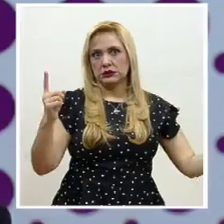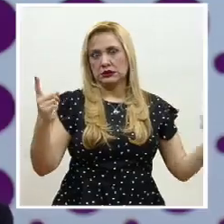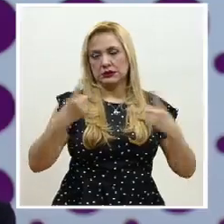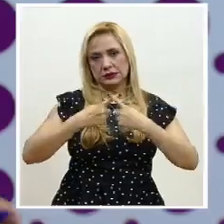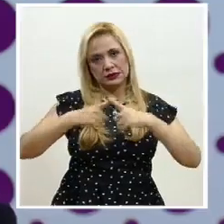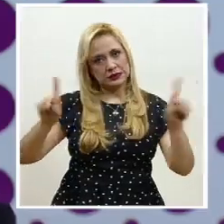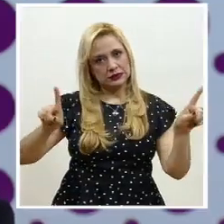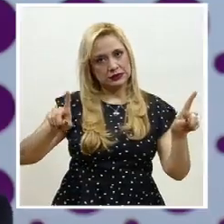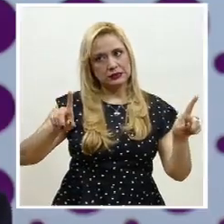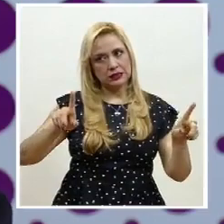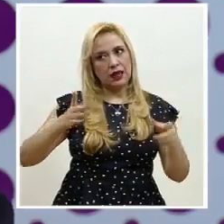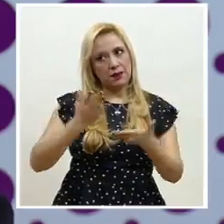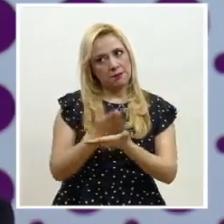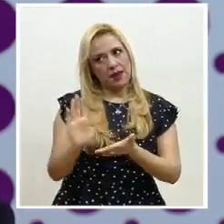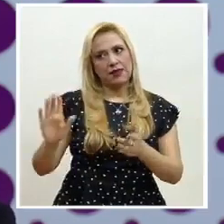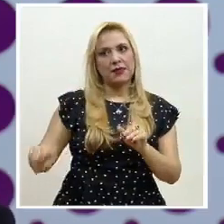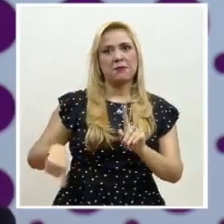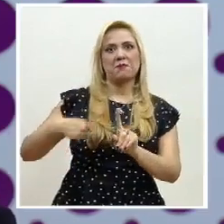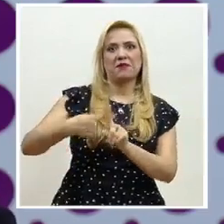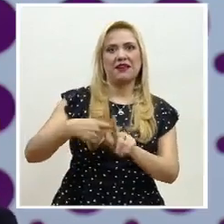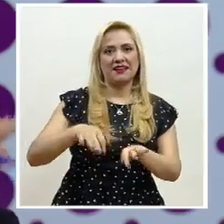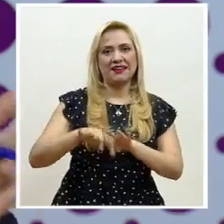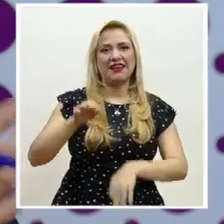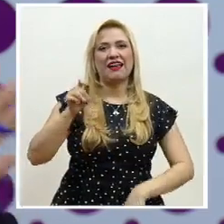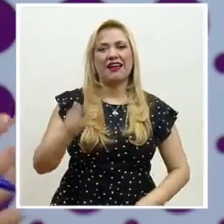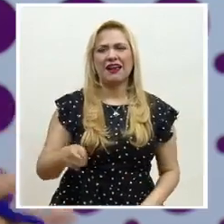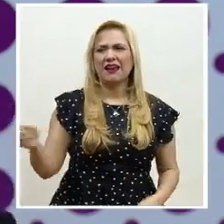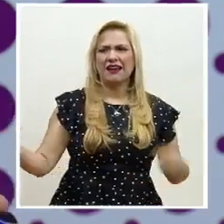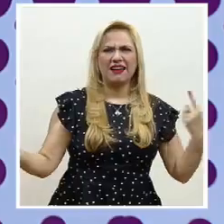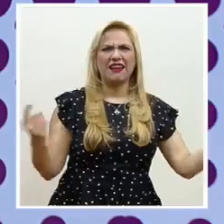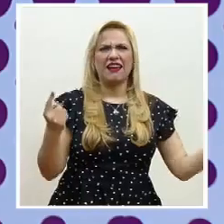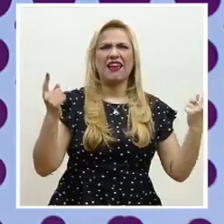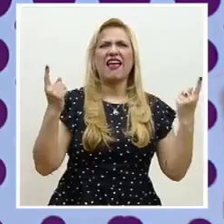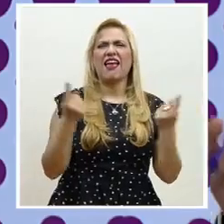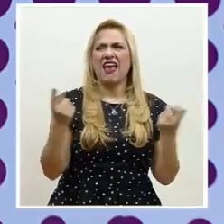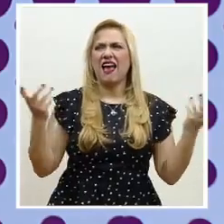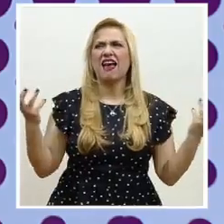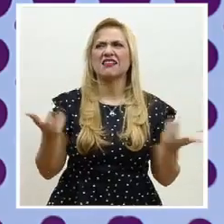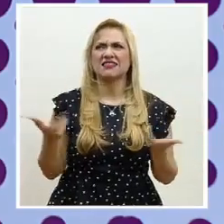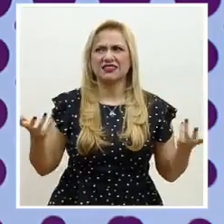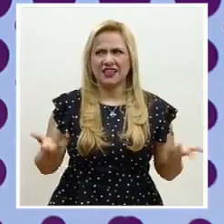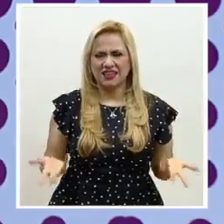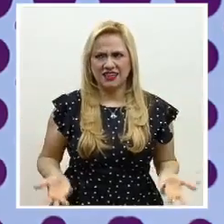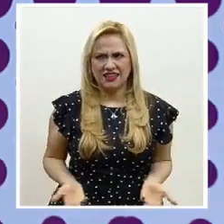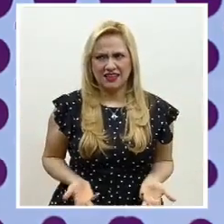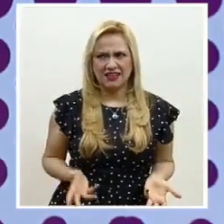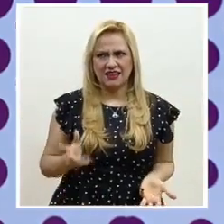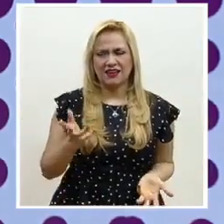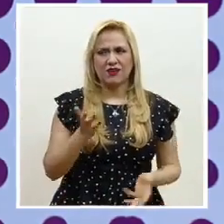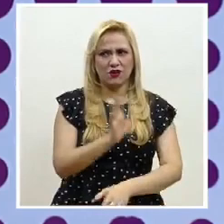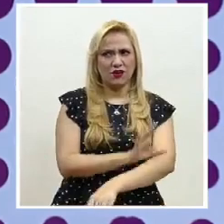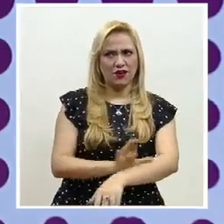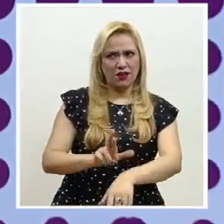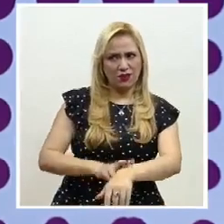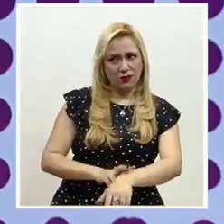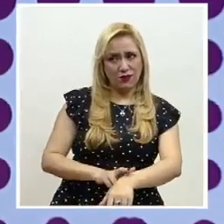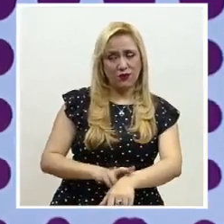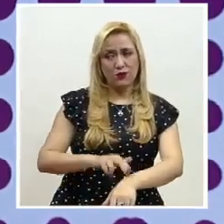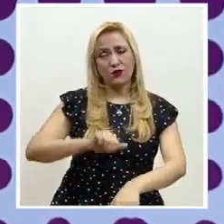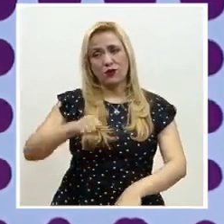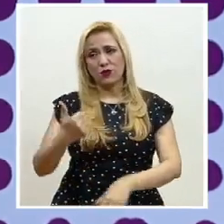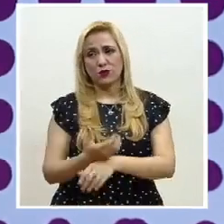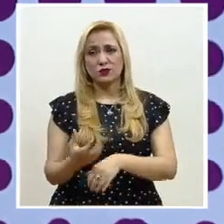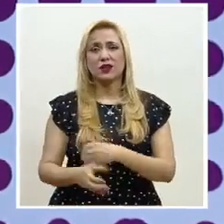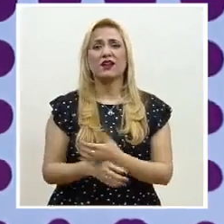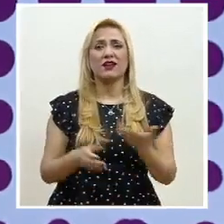coordinadoras. ¿Hay algo que distingue el papel que juegan ustedes dentro de una ponencia del secretario de Estudio y Cuenta que no es coordinador? Bueno, el